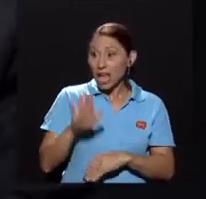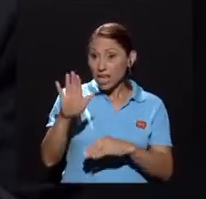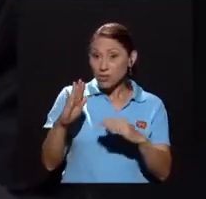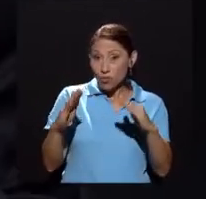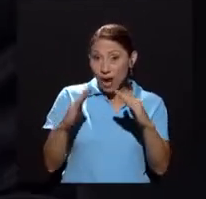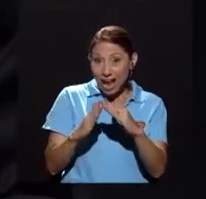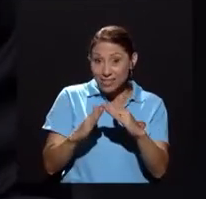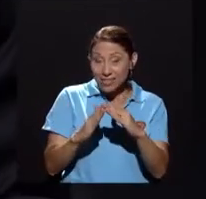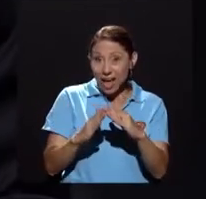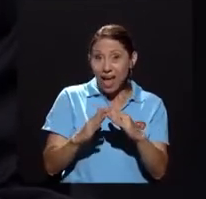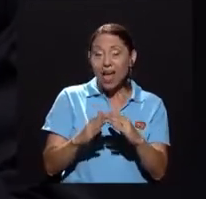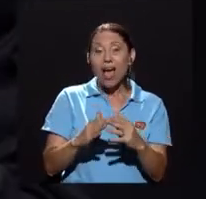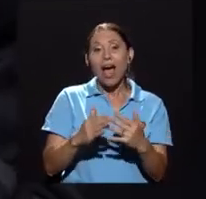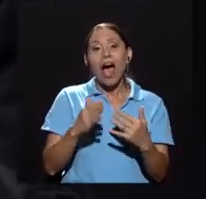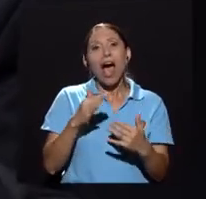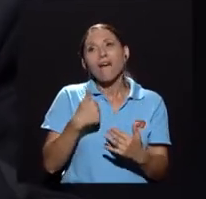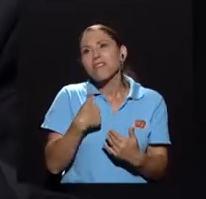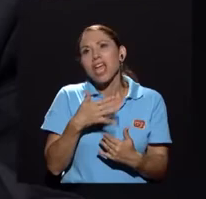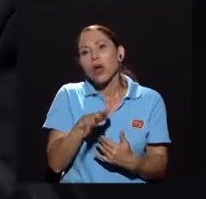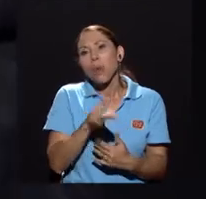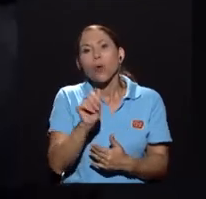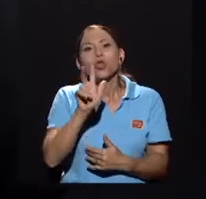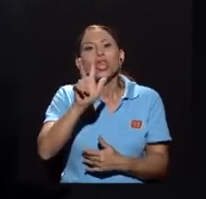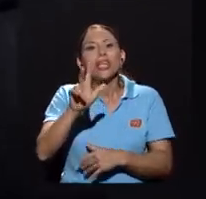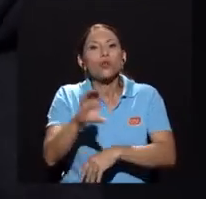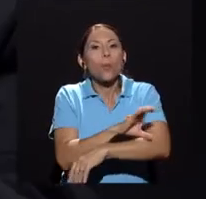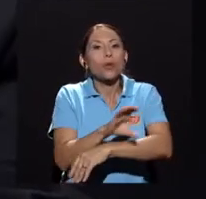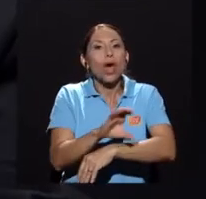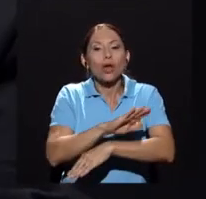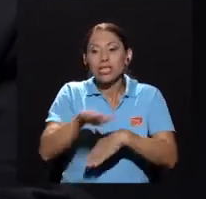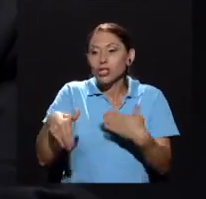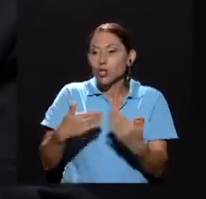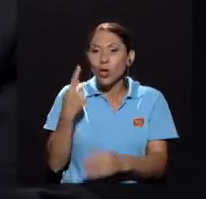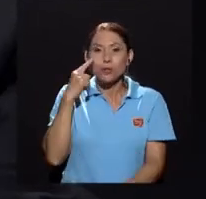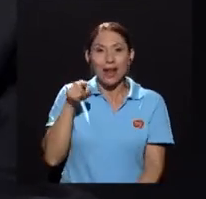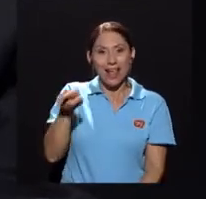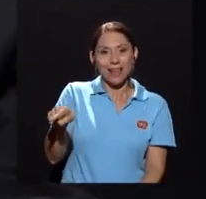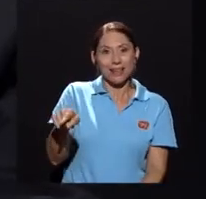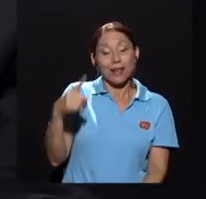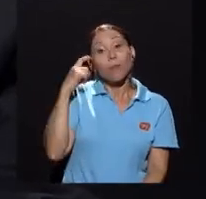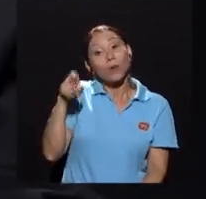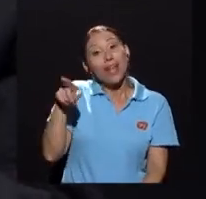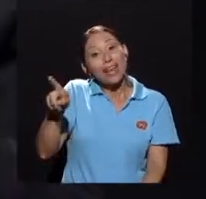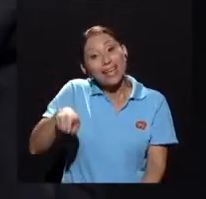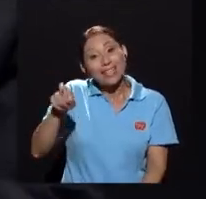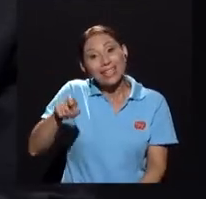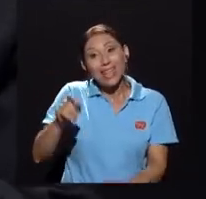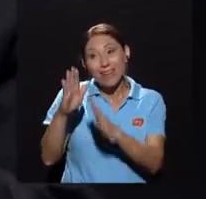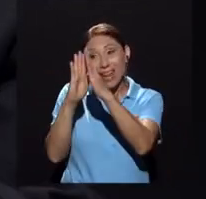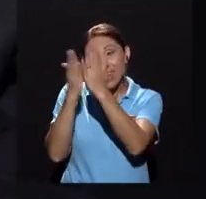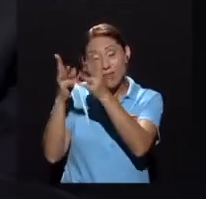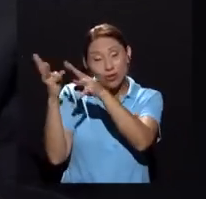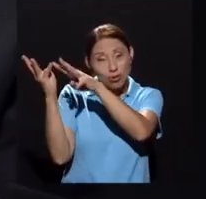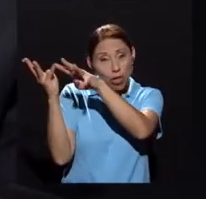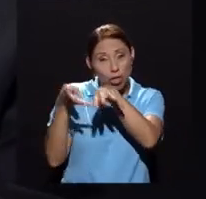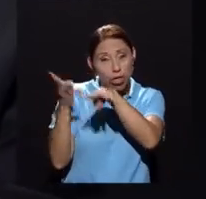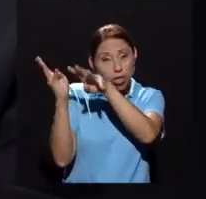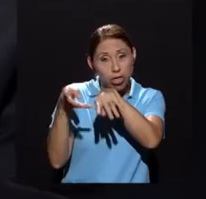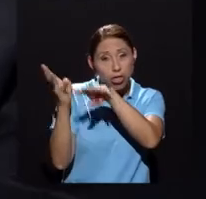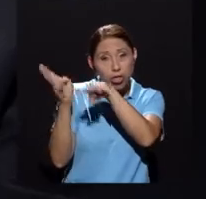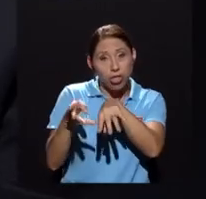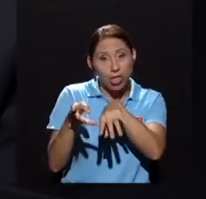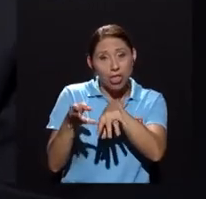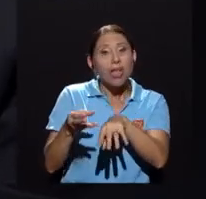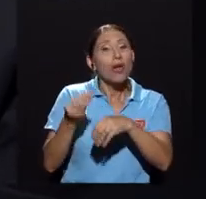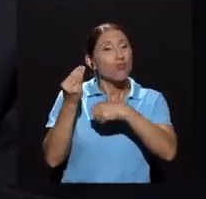computadores todos de él y todos para él por aquello de estar bajando en libros que tomaba tiempo no teníamos la velocidad que tenemos hoy